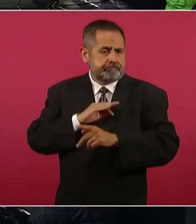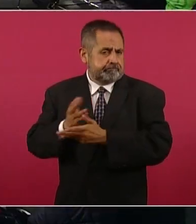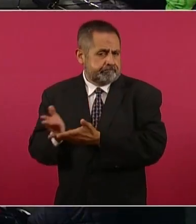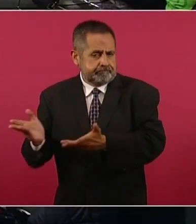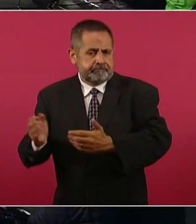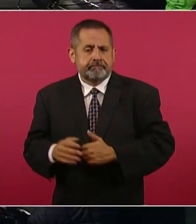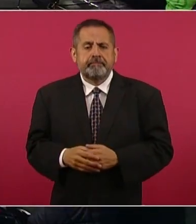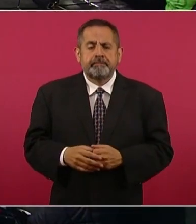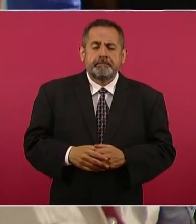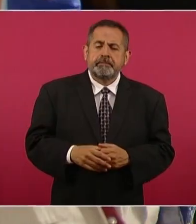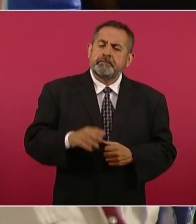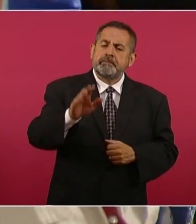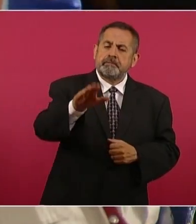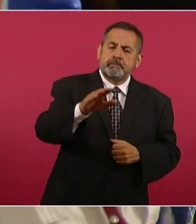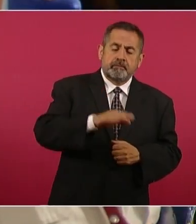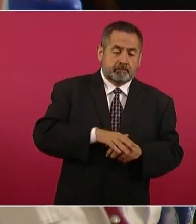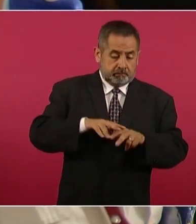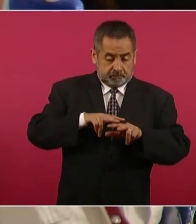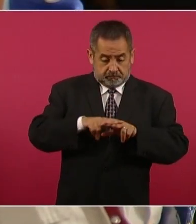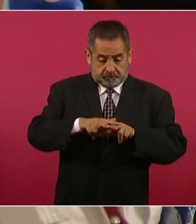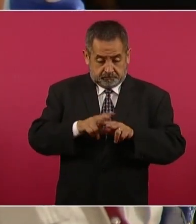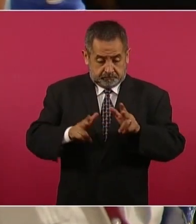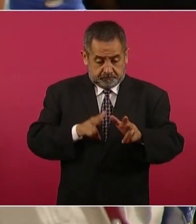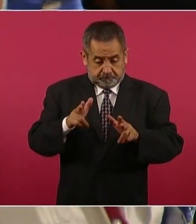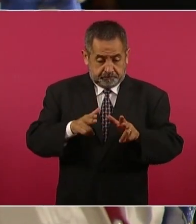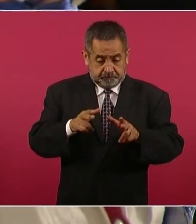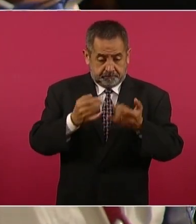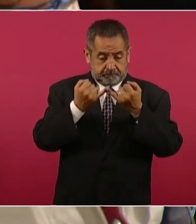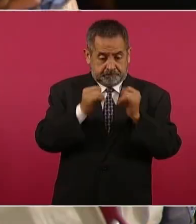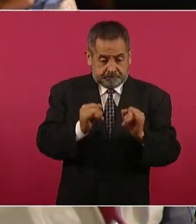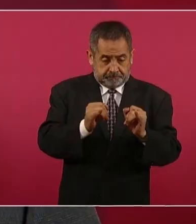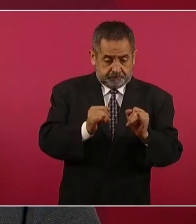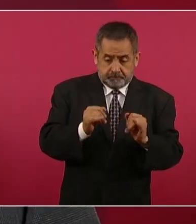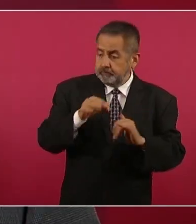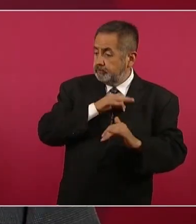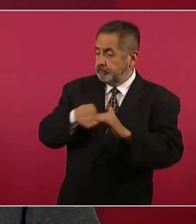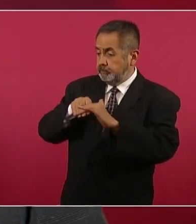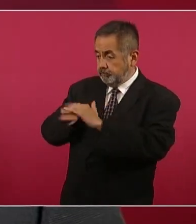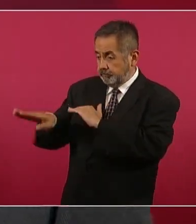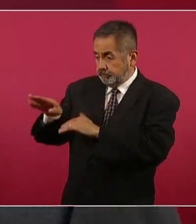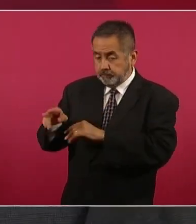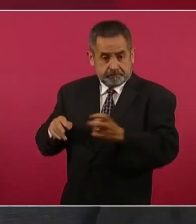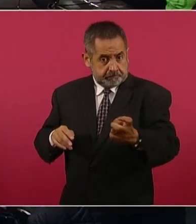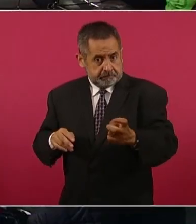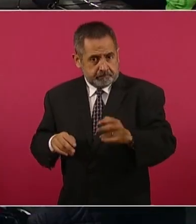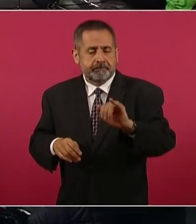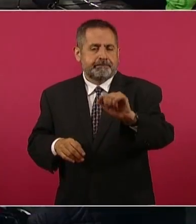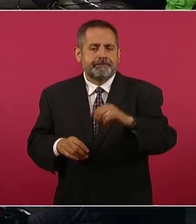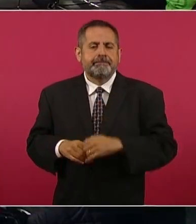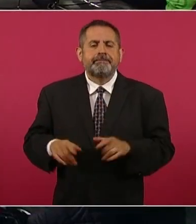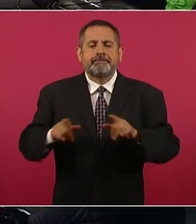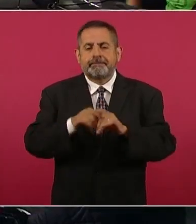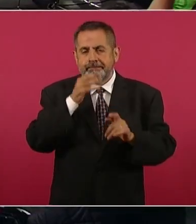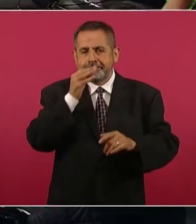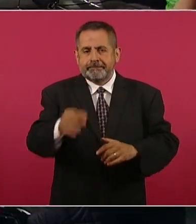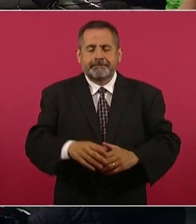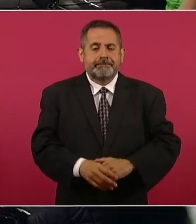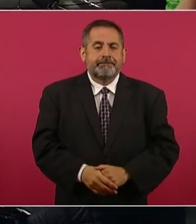los que inmediatamente que se inaugure el Tren Maya tendría acceso al público. Exactamente. ¿Es sí. cuánto? Sí, gracias. Gracias,